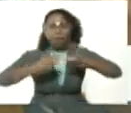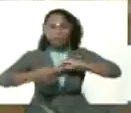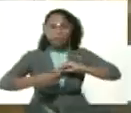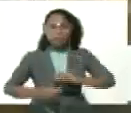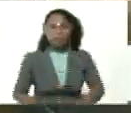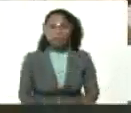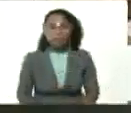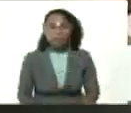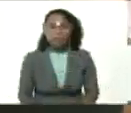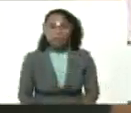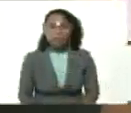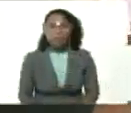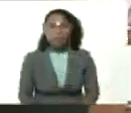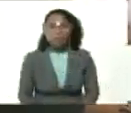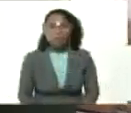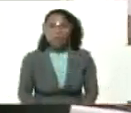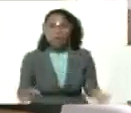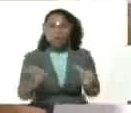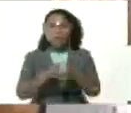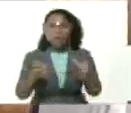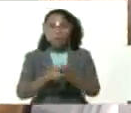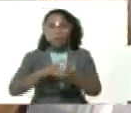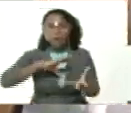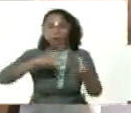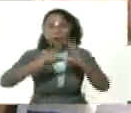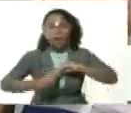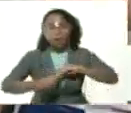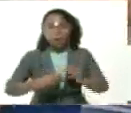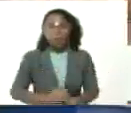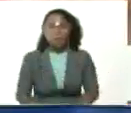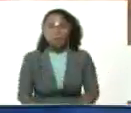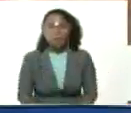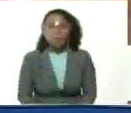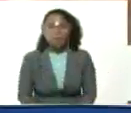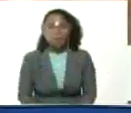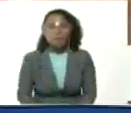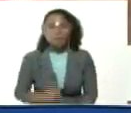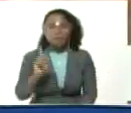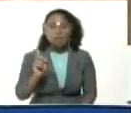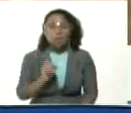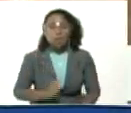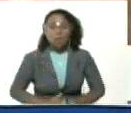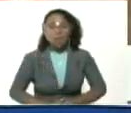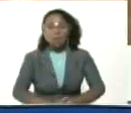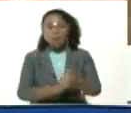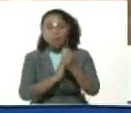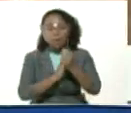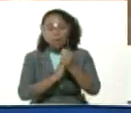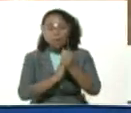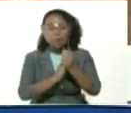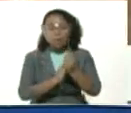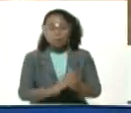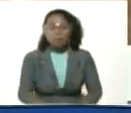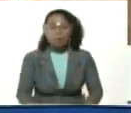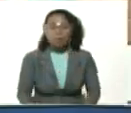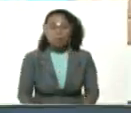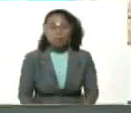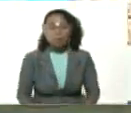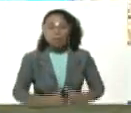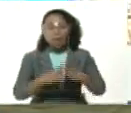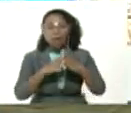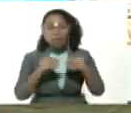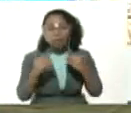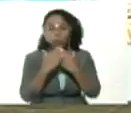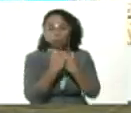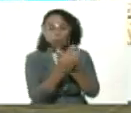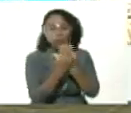CLAP. A los comités locales de abastecimiento de producción, a sus lideresas, a sus líderes, a todos sus